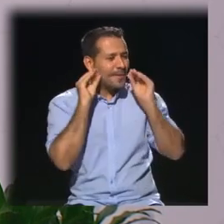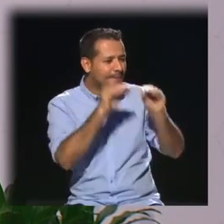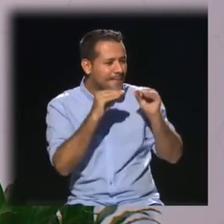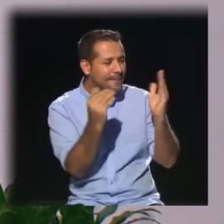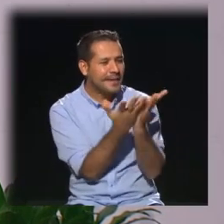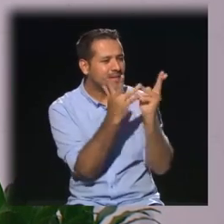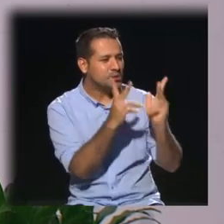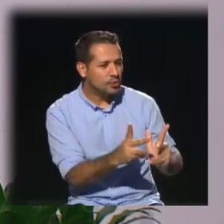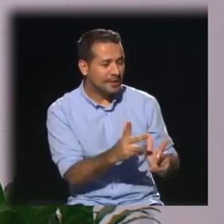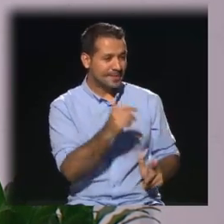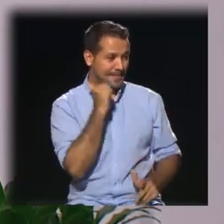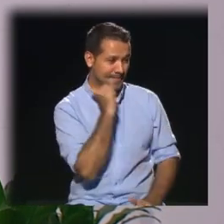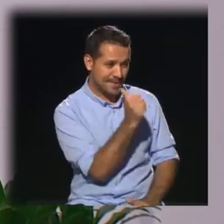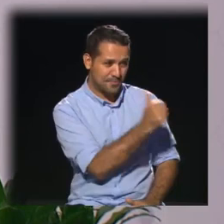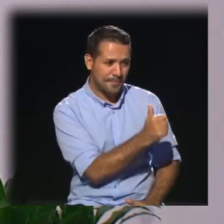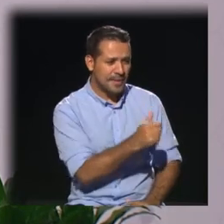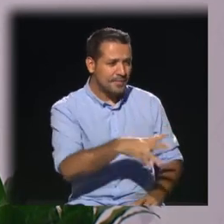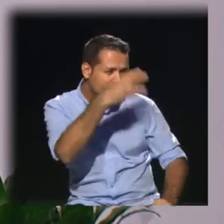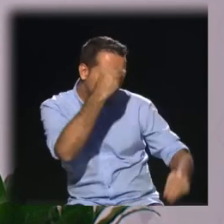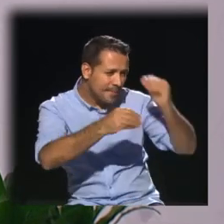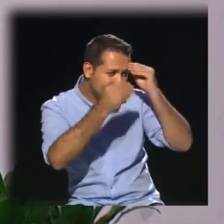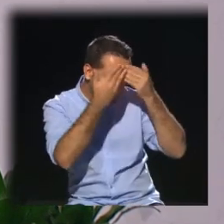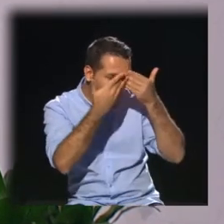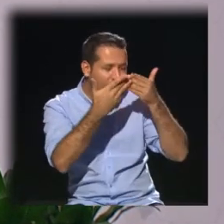desde el pensamiento autocrítico, pero también desde la libertad?